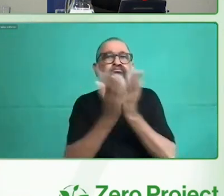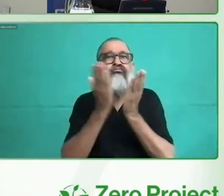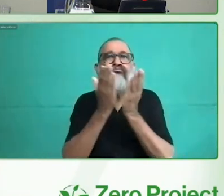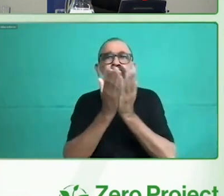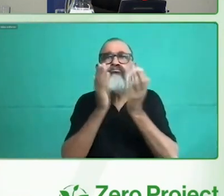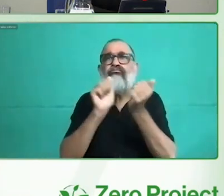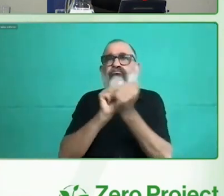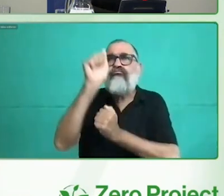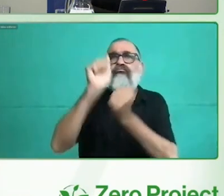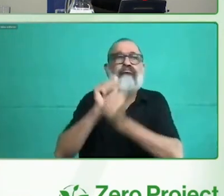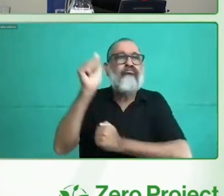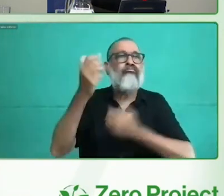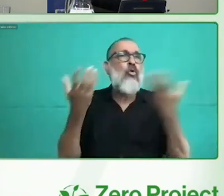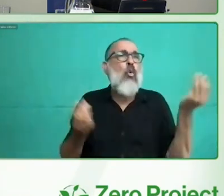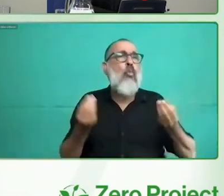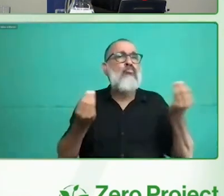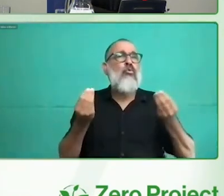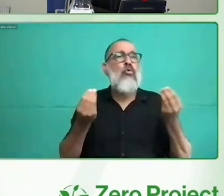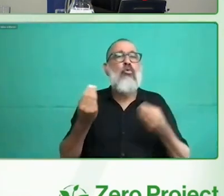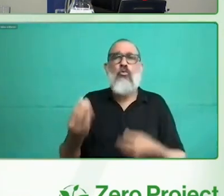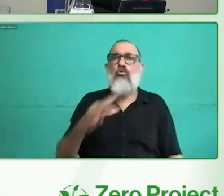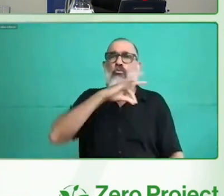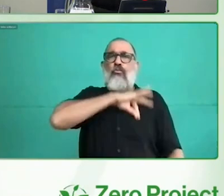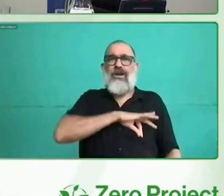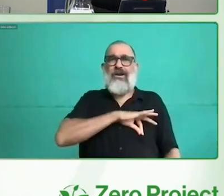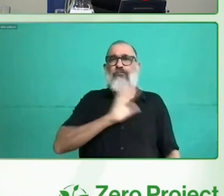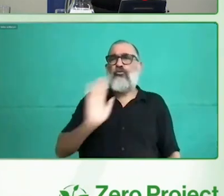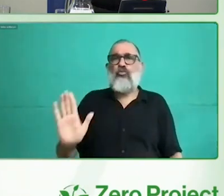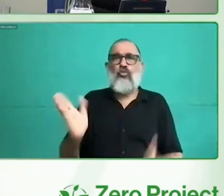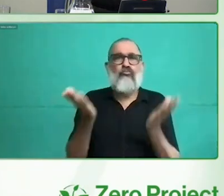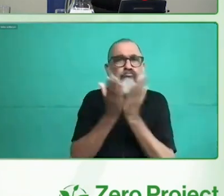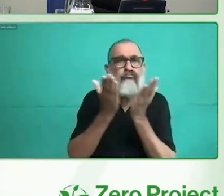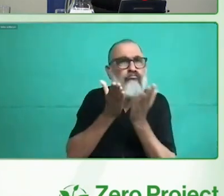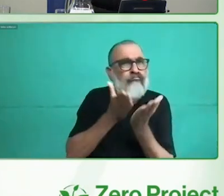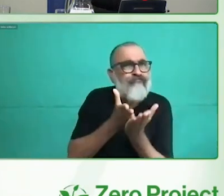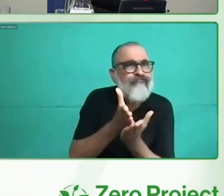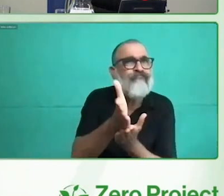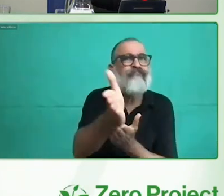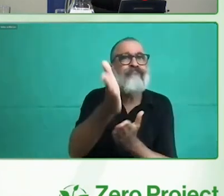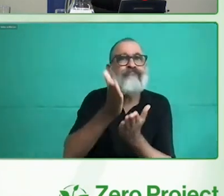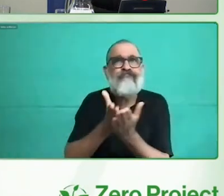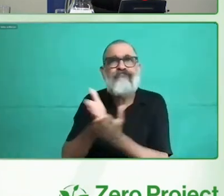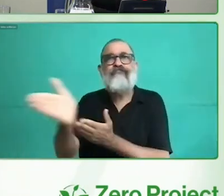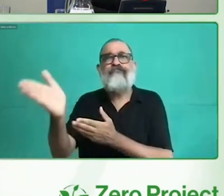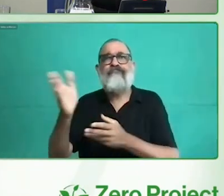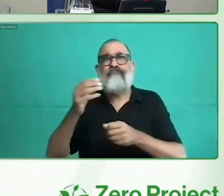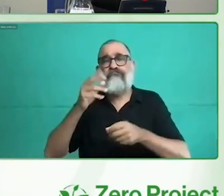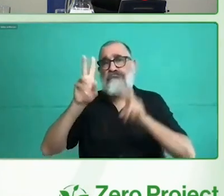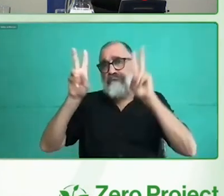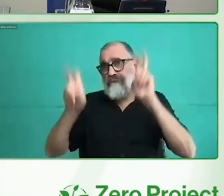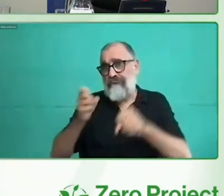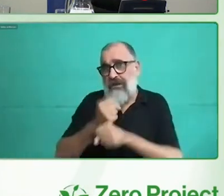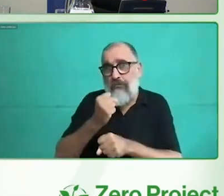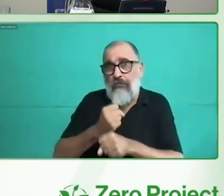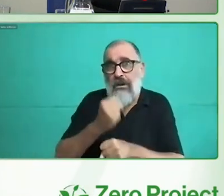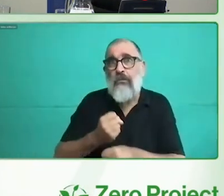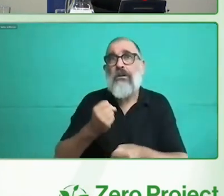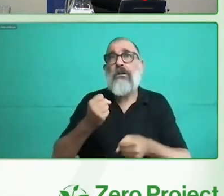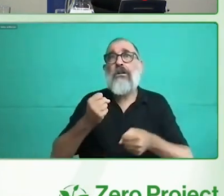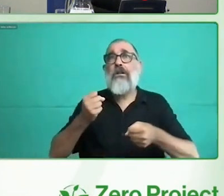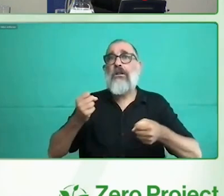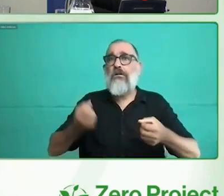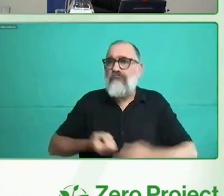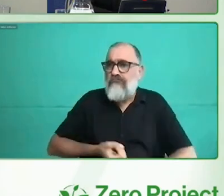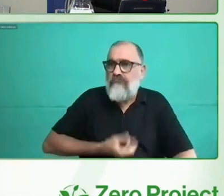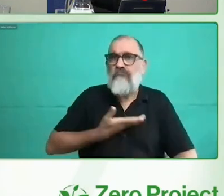es que se sientan desarrolladoras de estas tecnologías y como parte de este sistema, que este